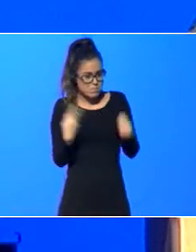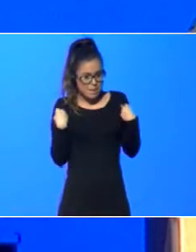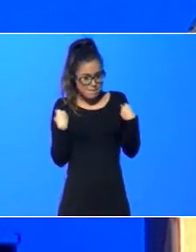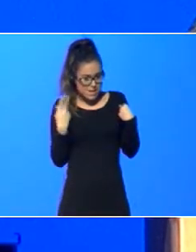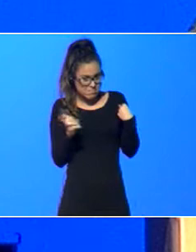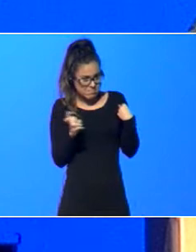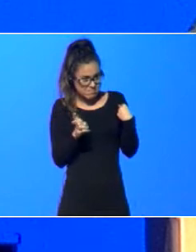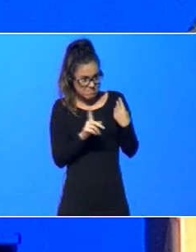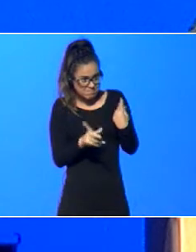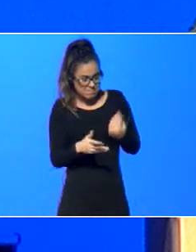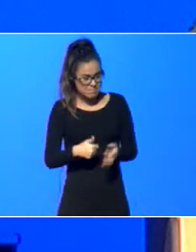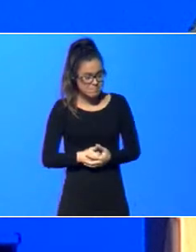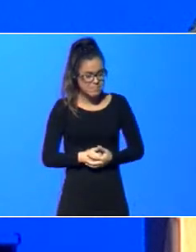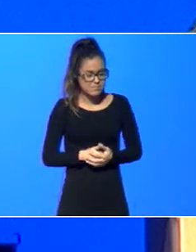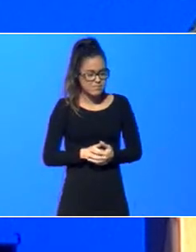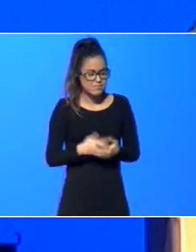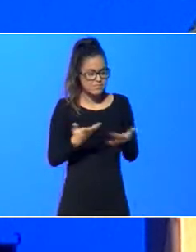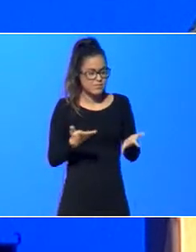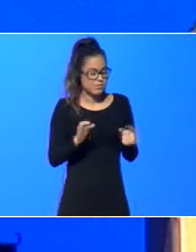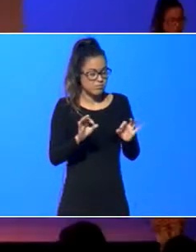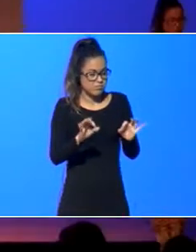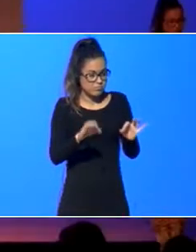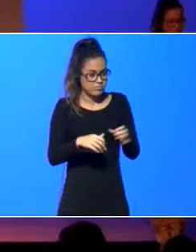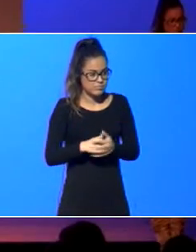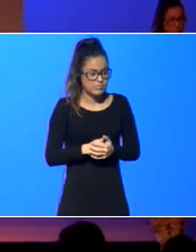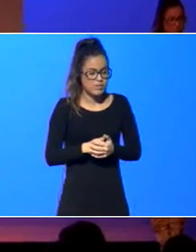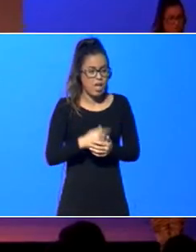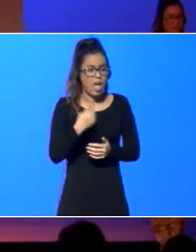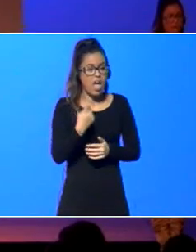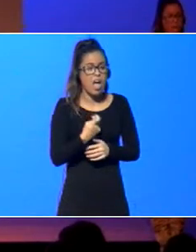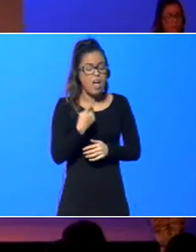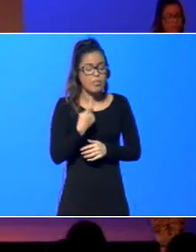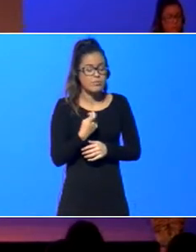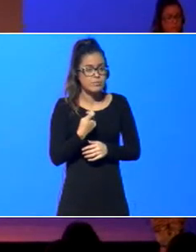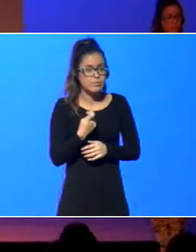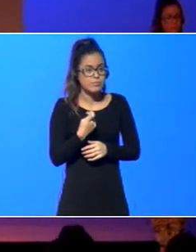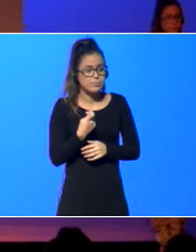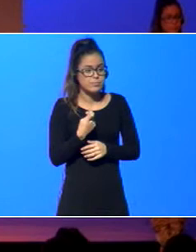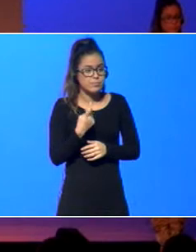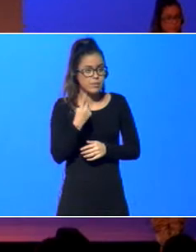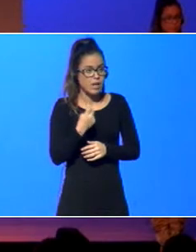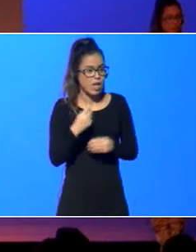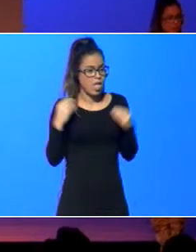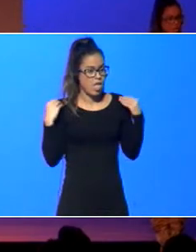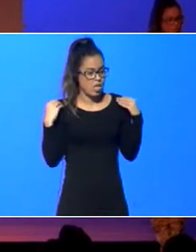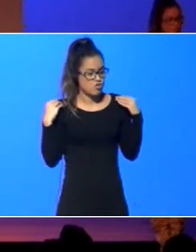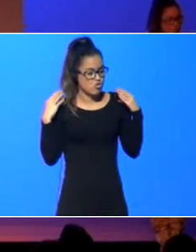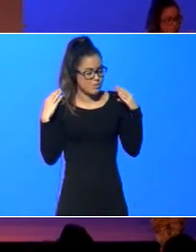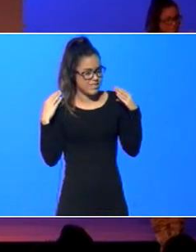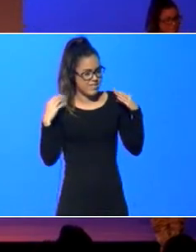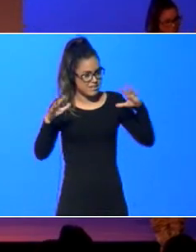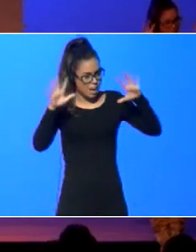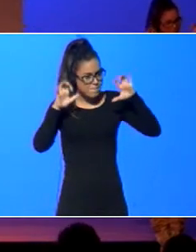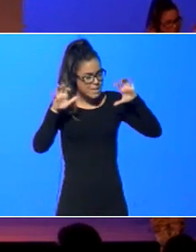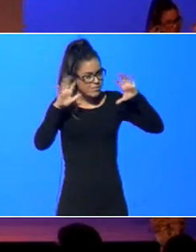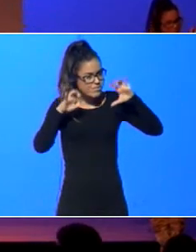Y no es todavía flexible. Hay que acreditar las competencias y los aprendizajes. Y el